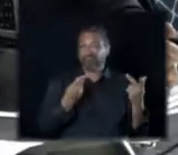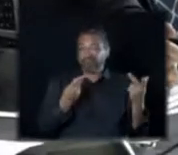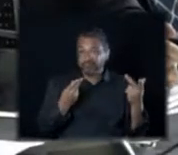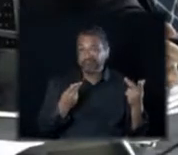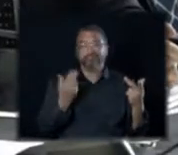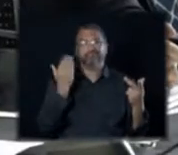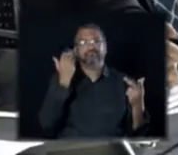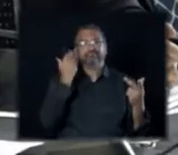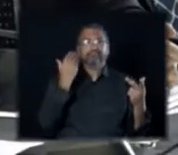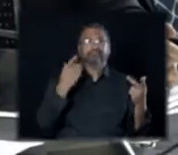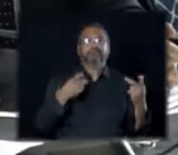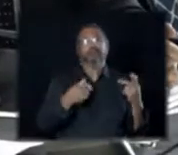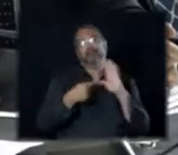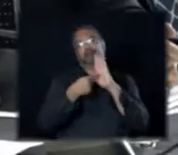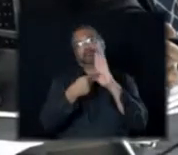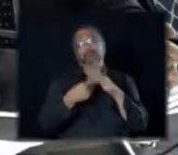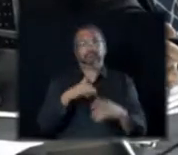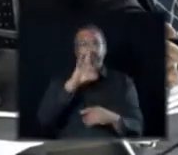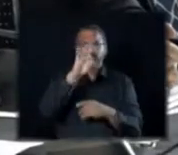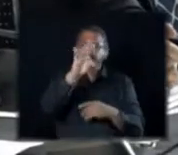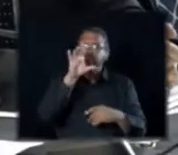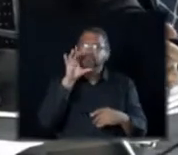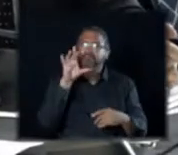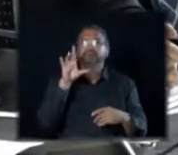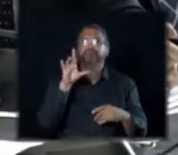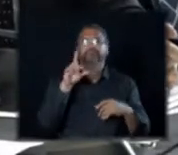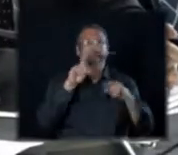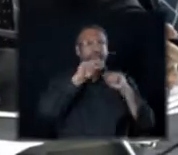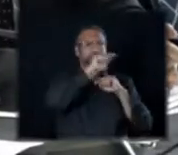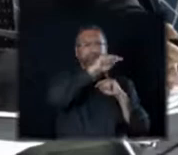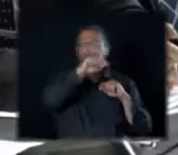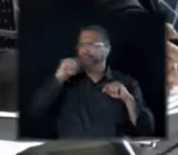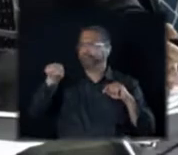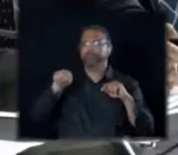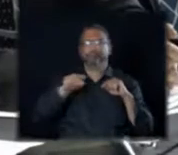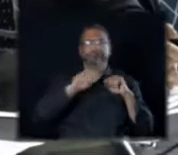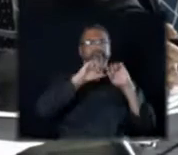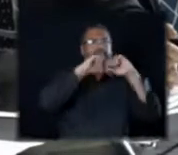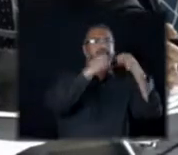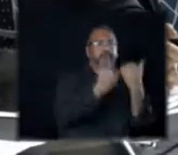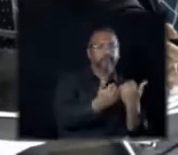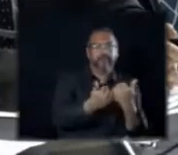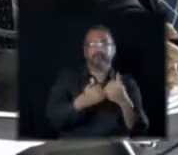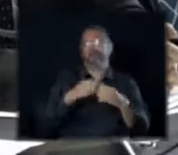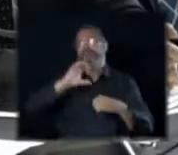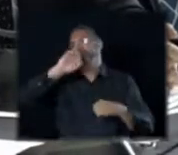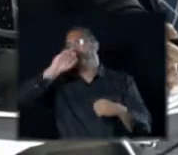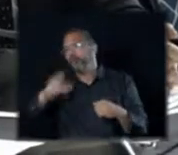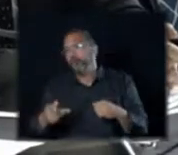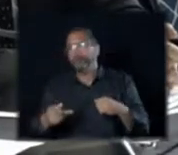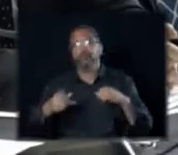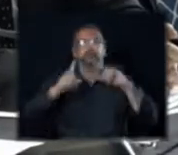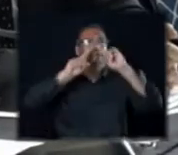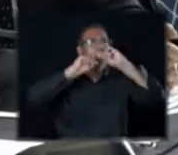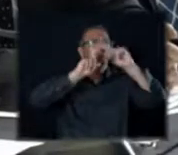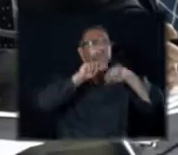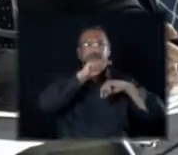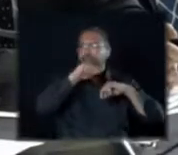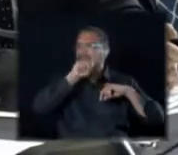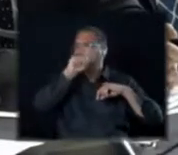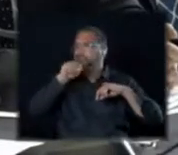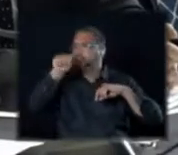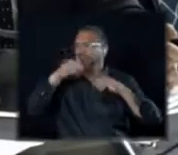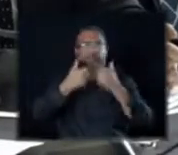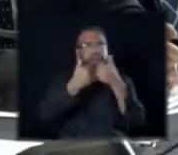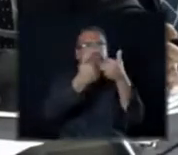manejo de cuentas en líquidas en Puerto Rico. Y cuando tenemos más de 800 entidades, no solamente agencias, sino también corporaciones